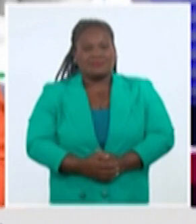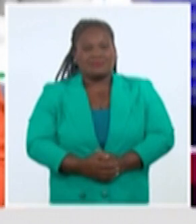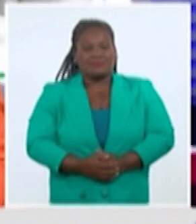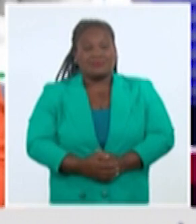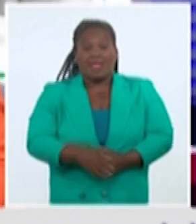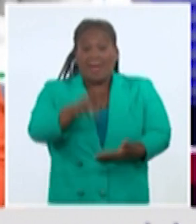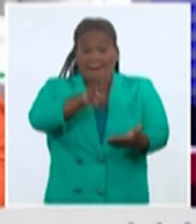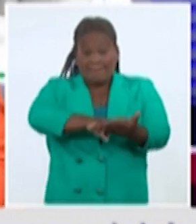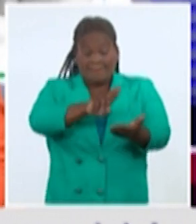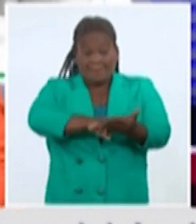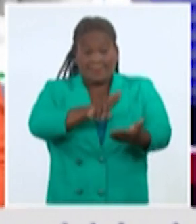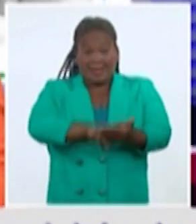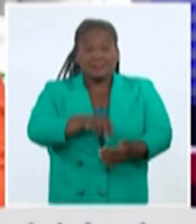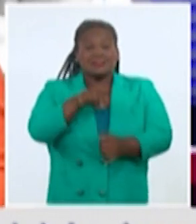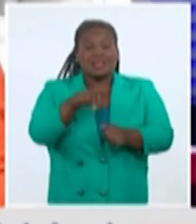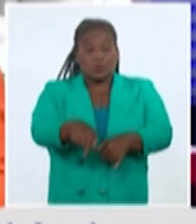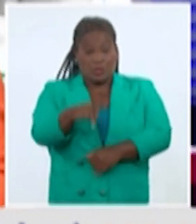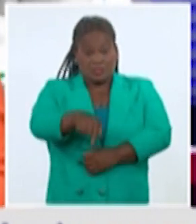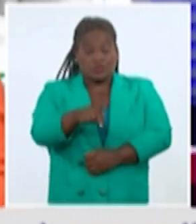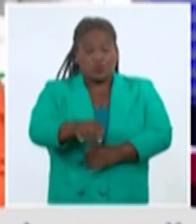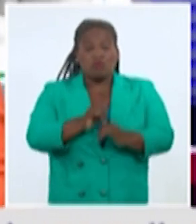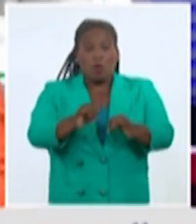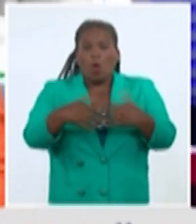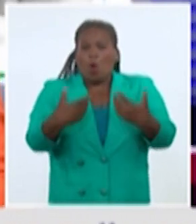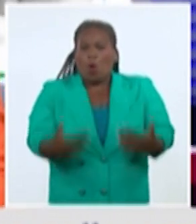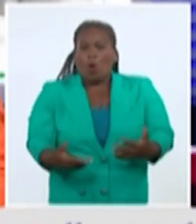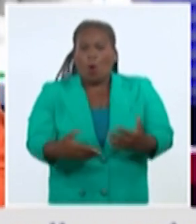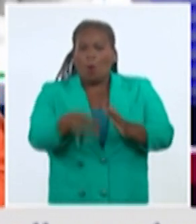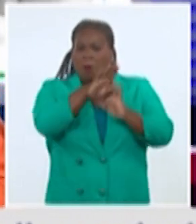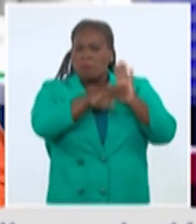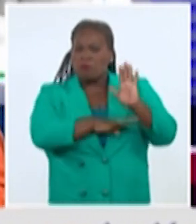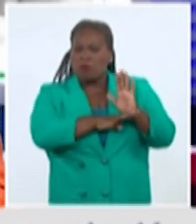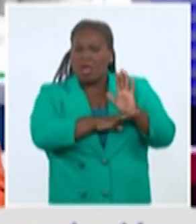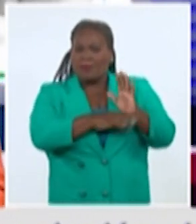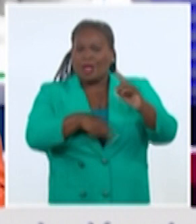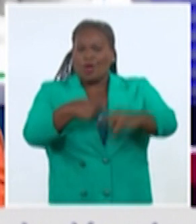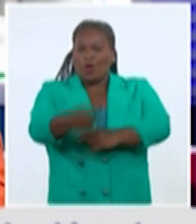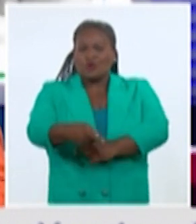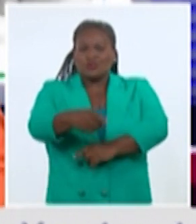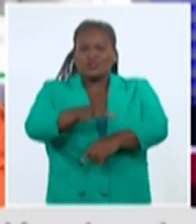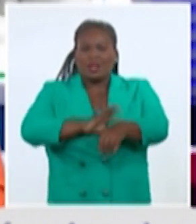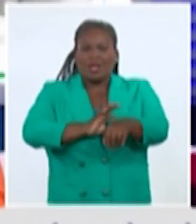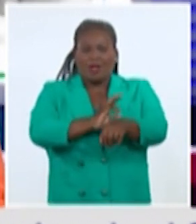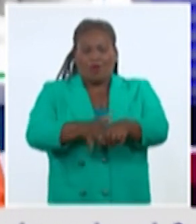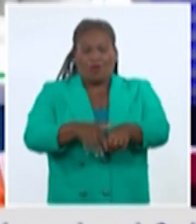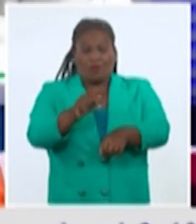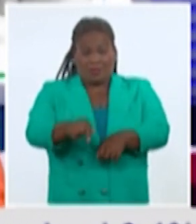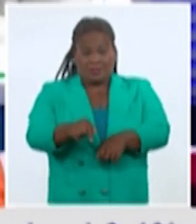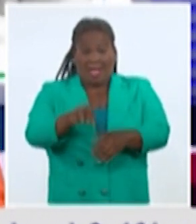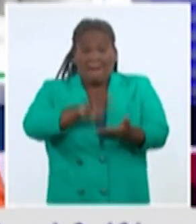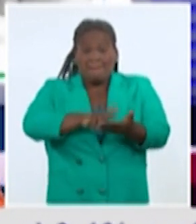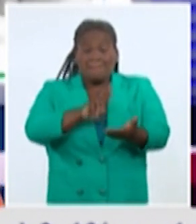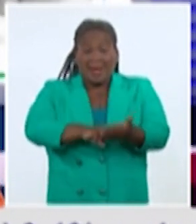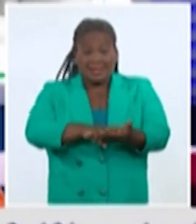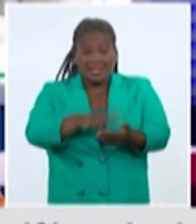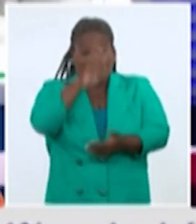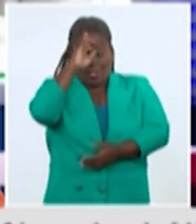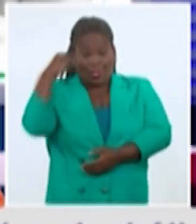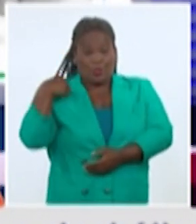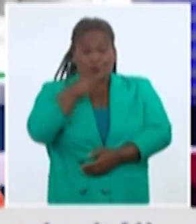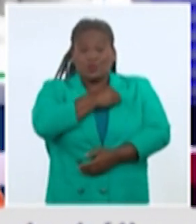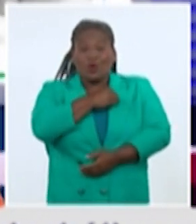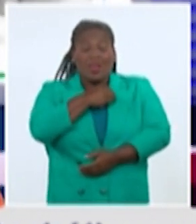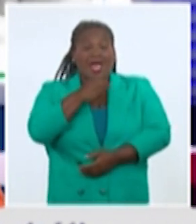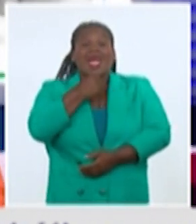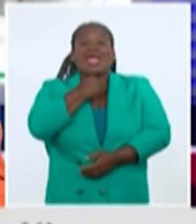Martes de actualización sobre el programa de vacunación anti-COVID-19, martes de Elena, como lo conoce la población. También el doctor